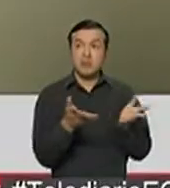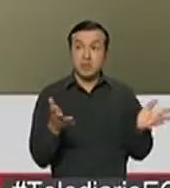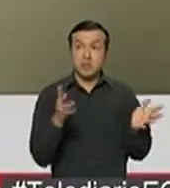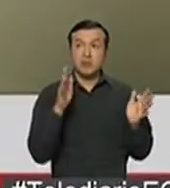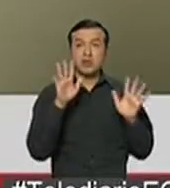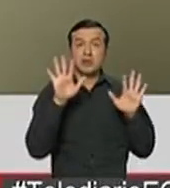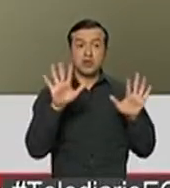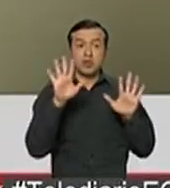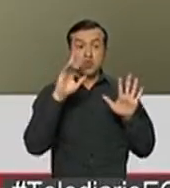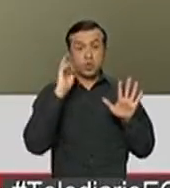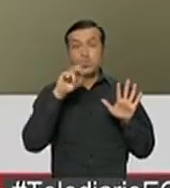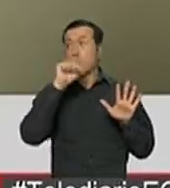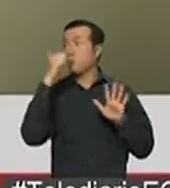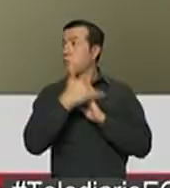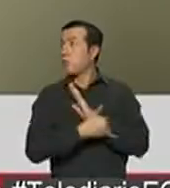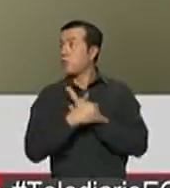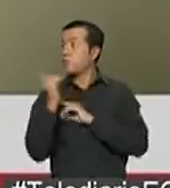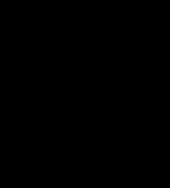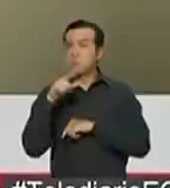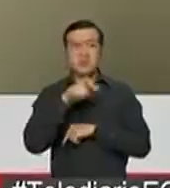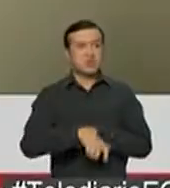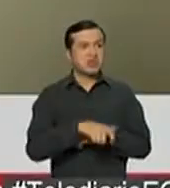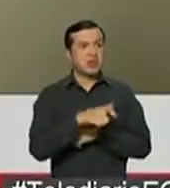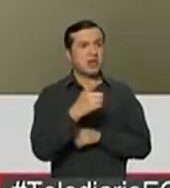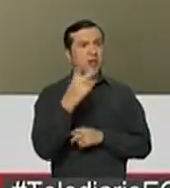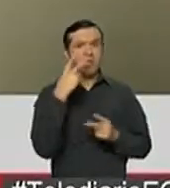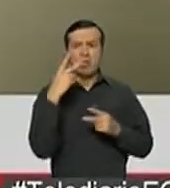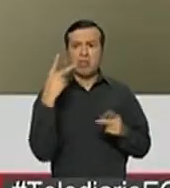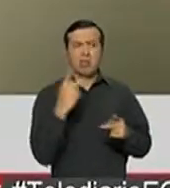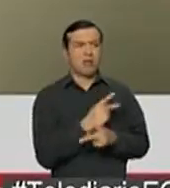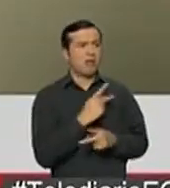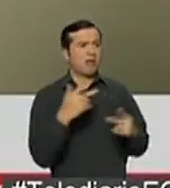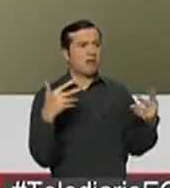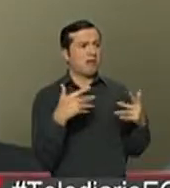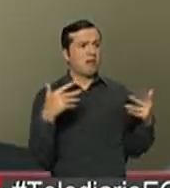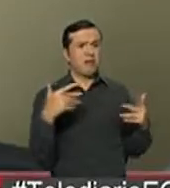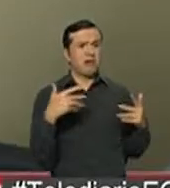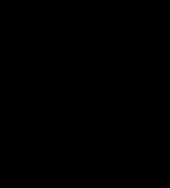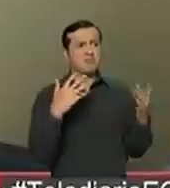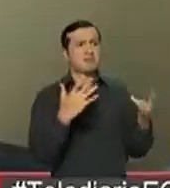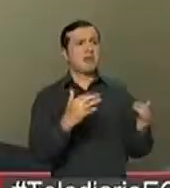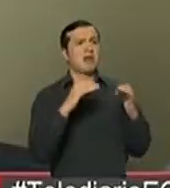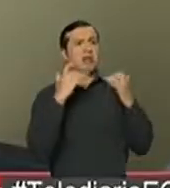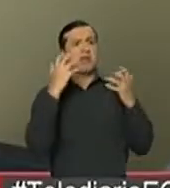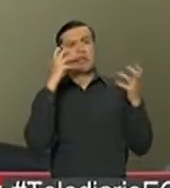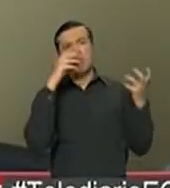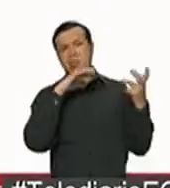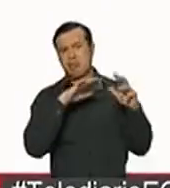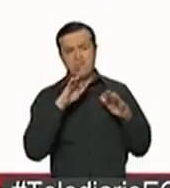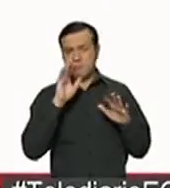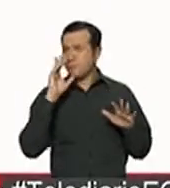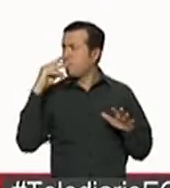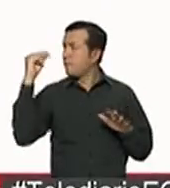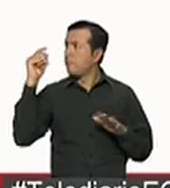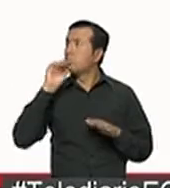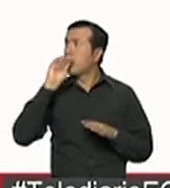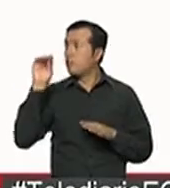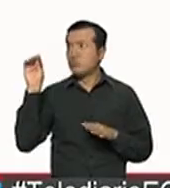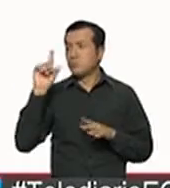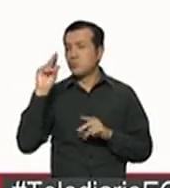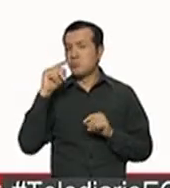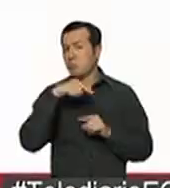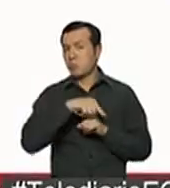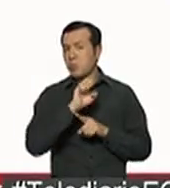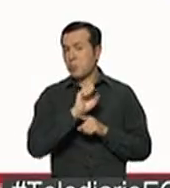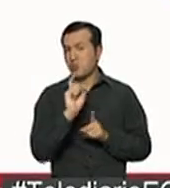10 turistas, pero un pasajero mal atendido le dejan de llegar 100 turistas, más o menos. Así también, los